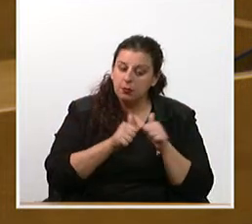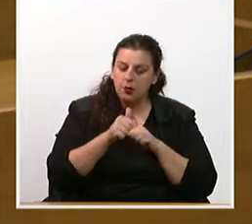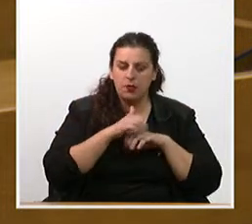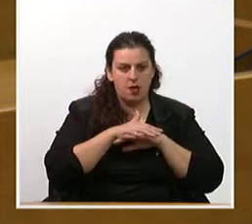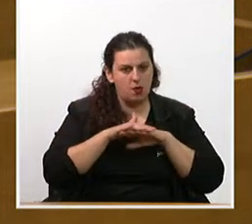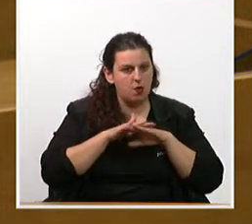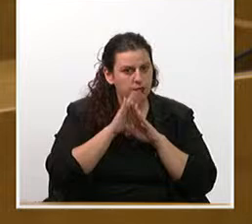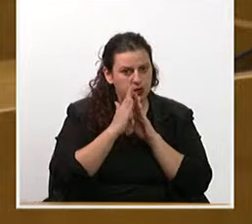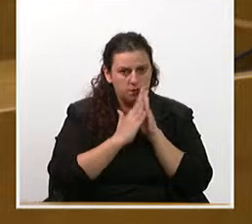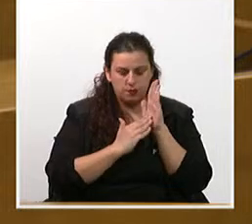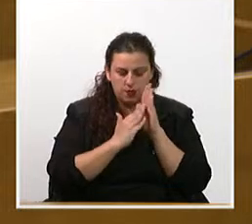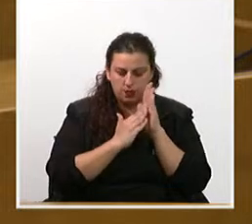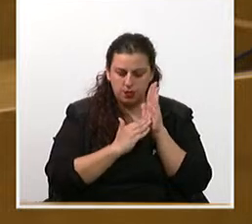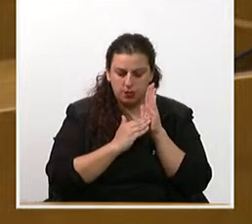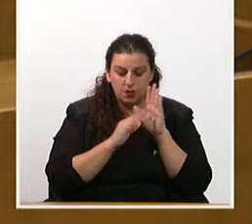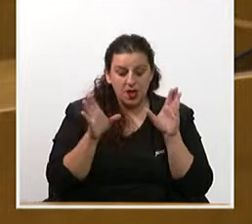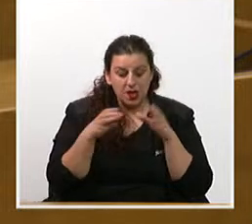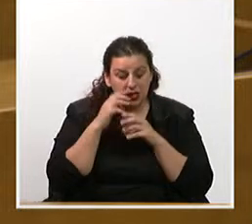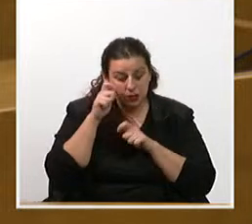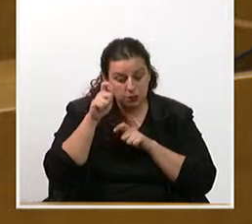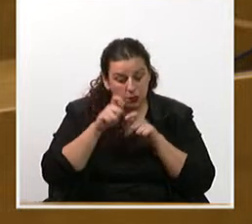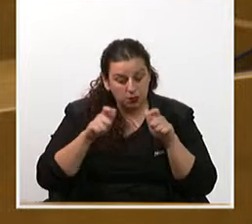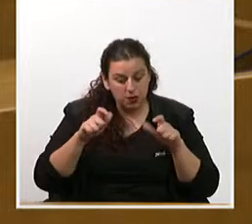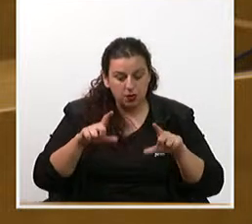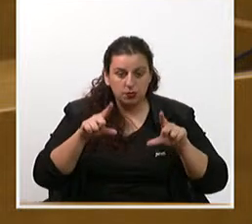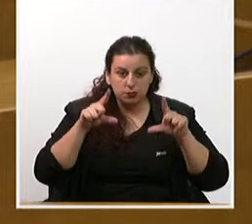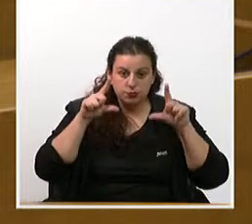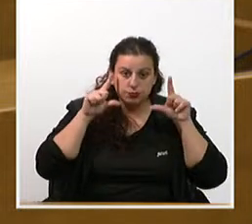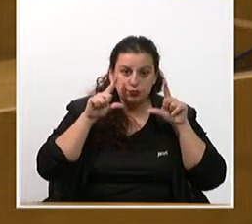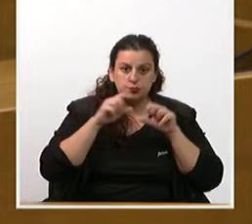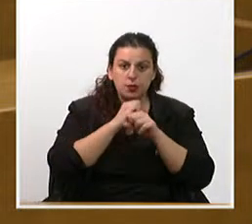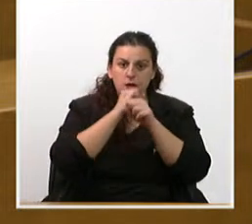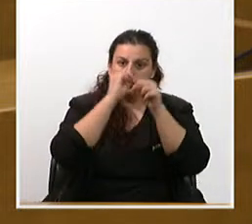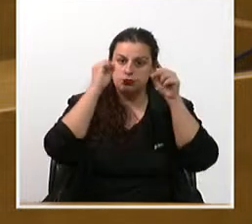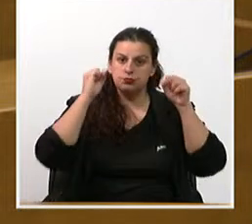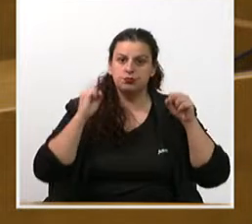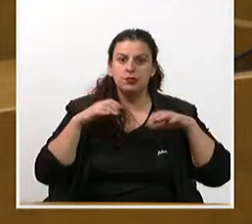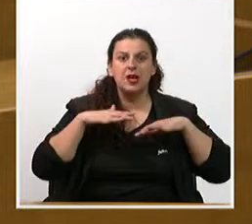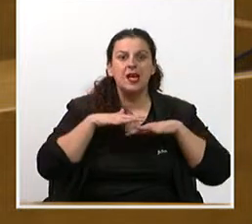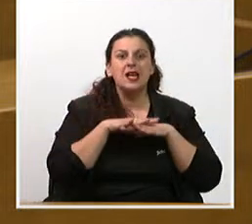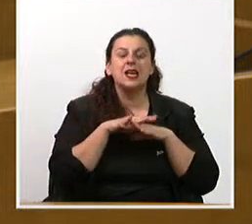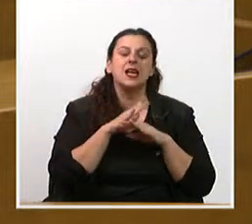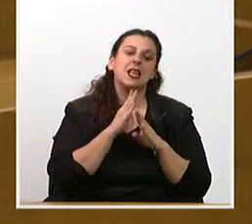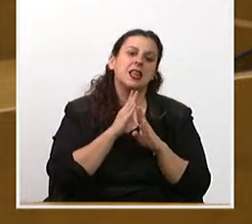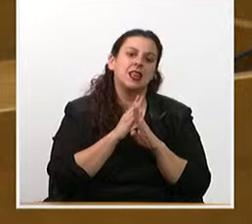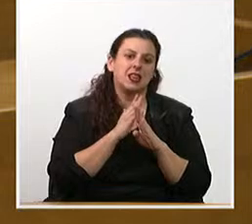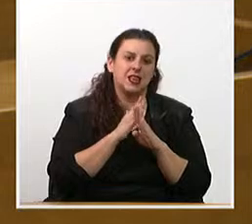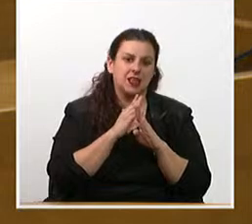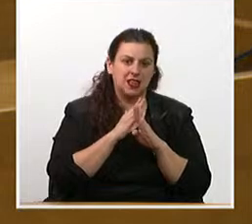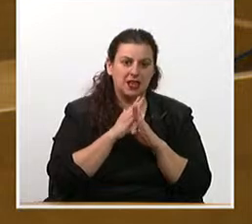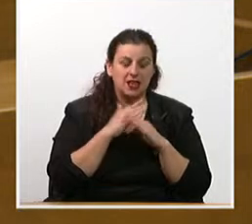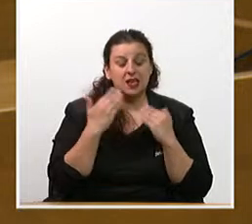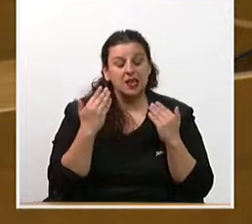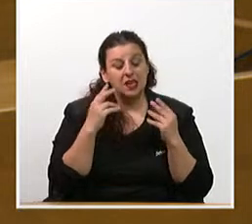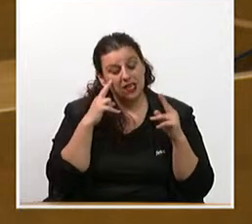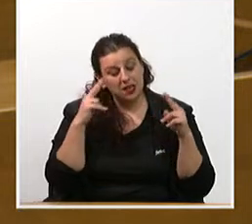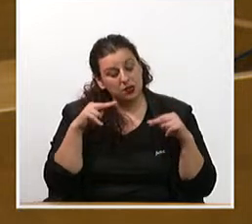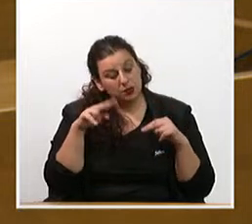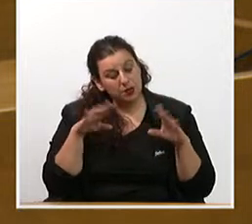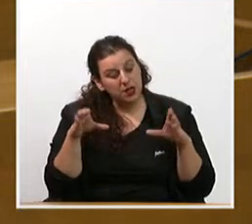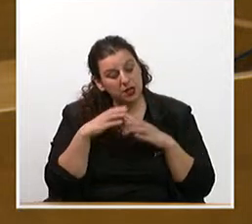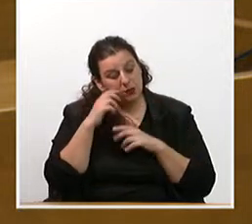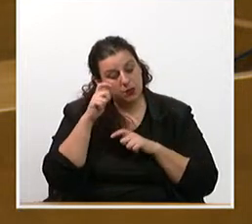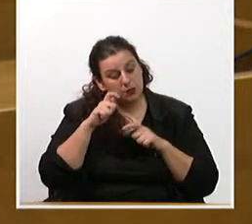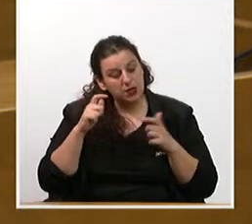y su equipo humano será protagonista en la consolidación y el éxito de la red de asistencia mi reconocimiento también al equipo humano del